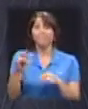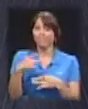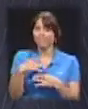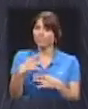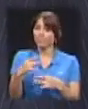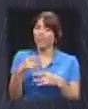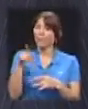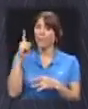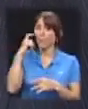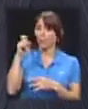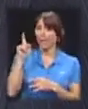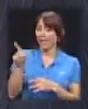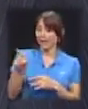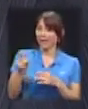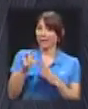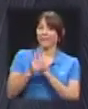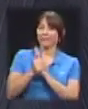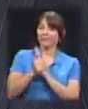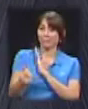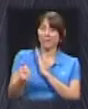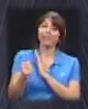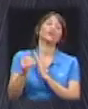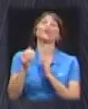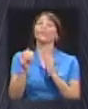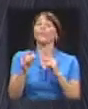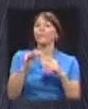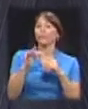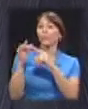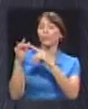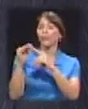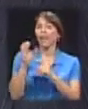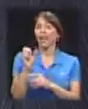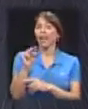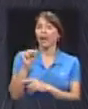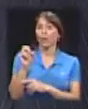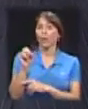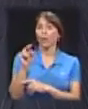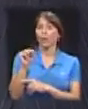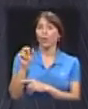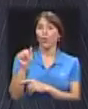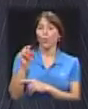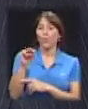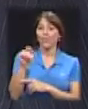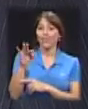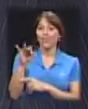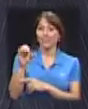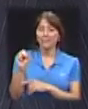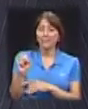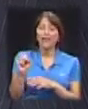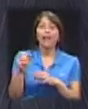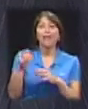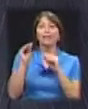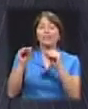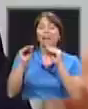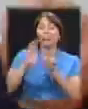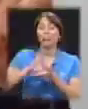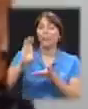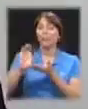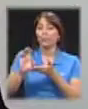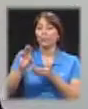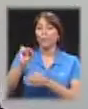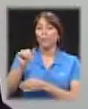matemático, experto en modelos, como todos sabemos, enseñándonos ese curso Macroeconomía 2. Tal vez voy a hacer